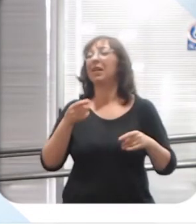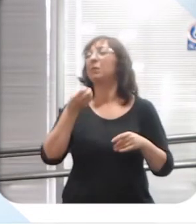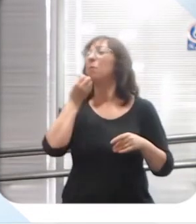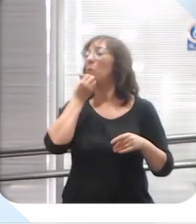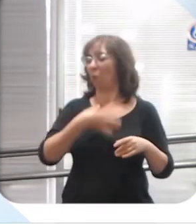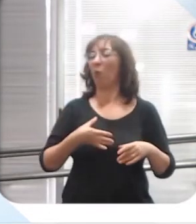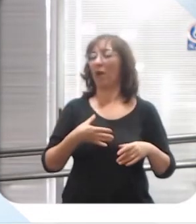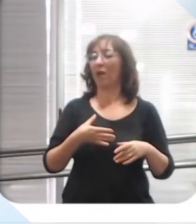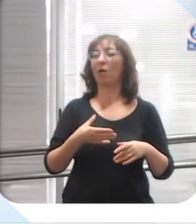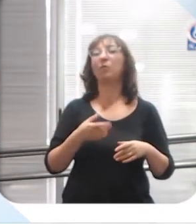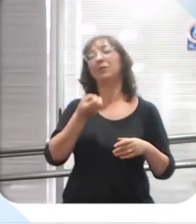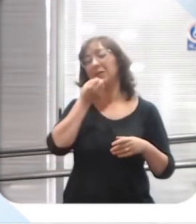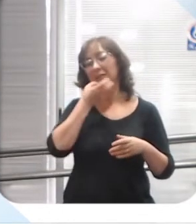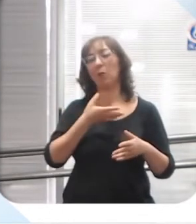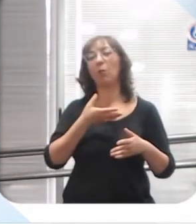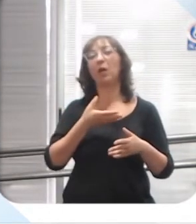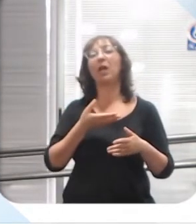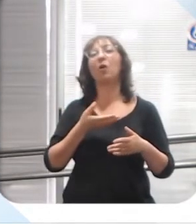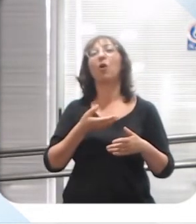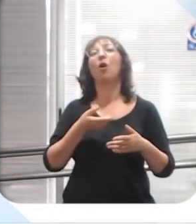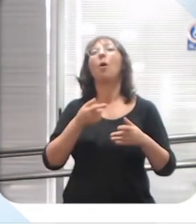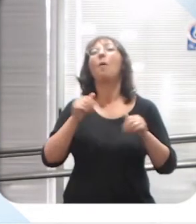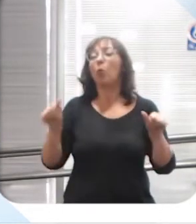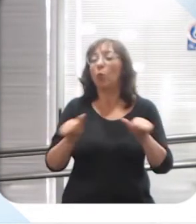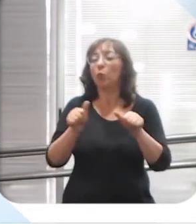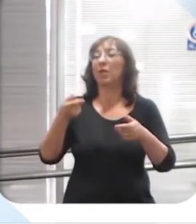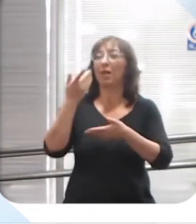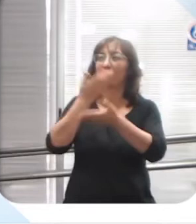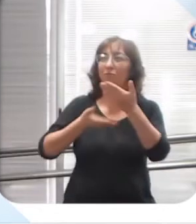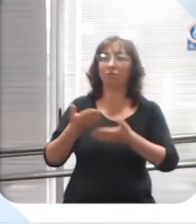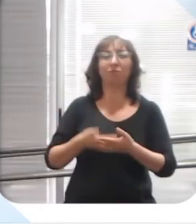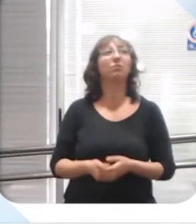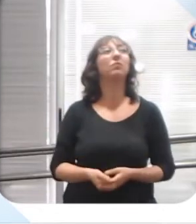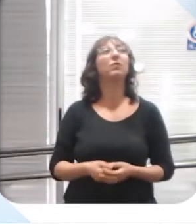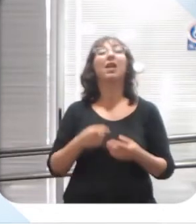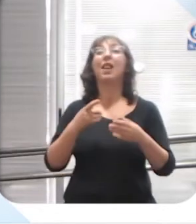y nada, está bueno como poder utilizarlos.